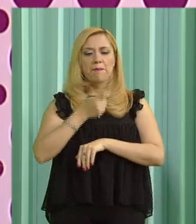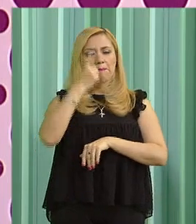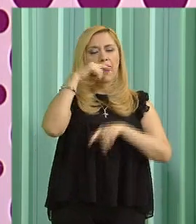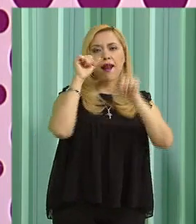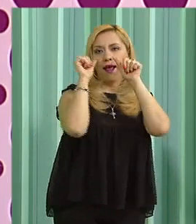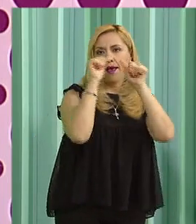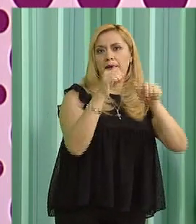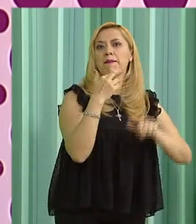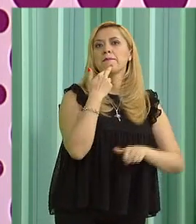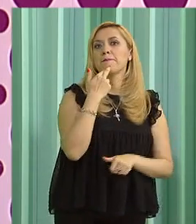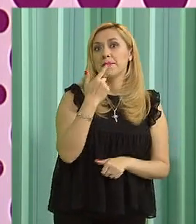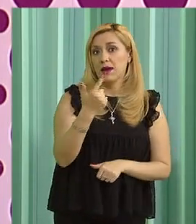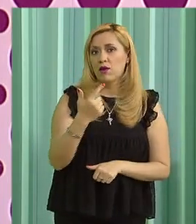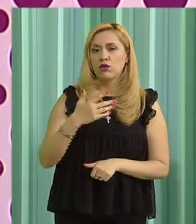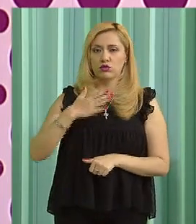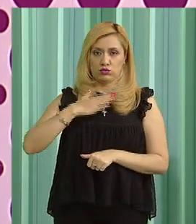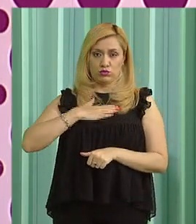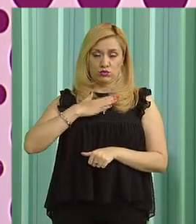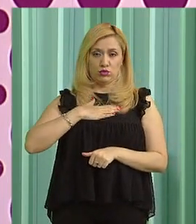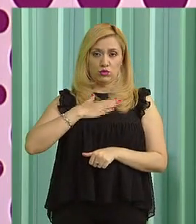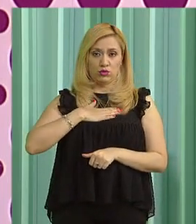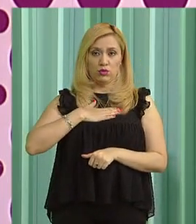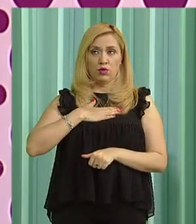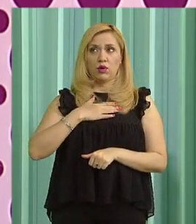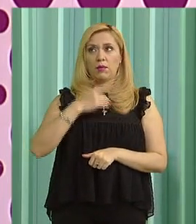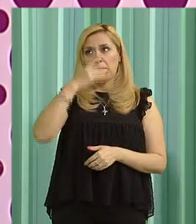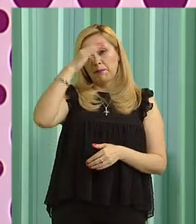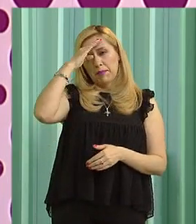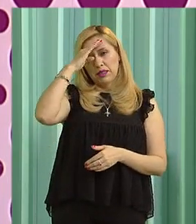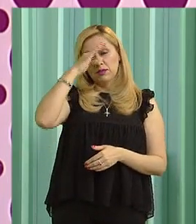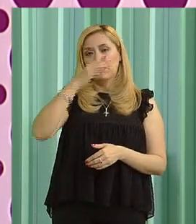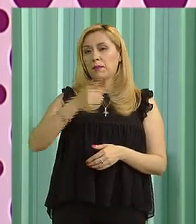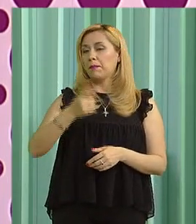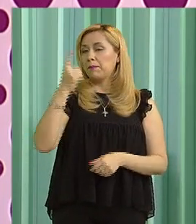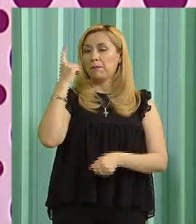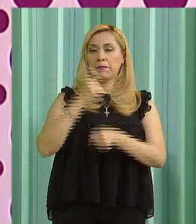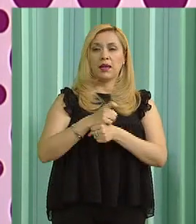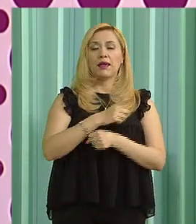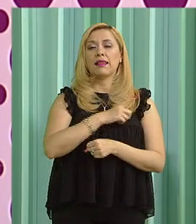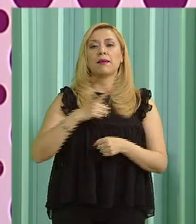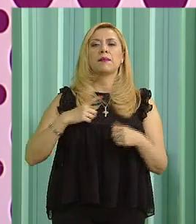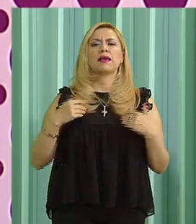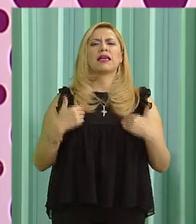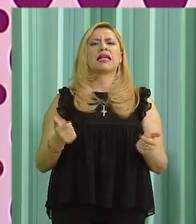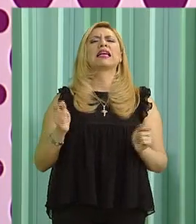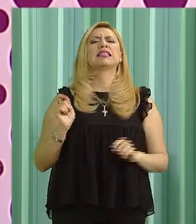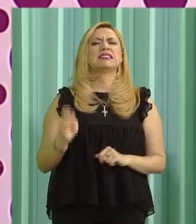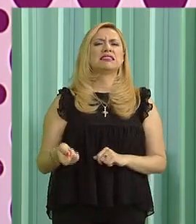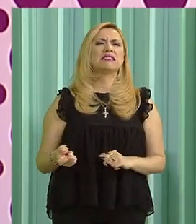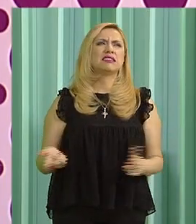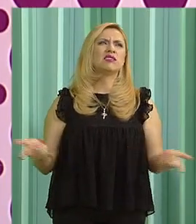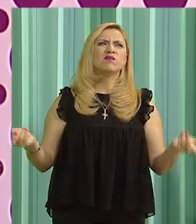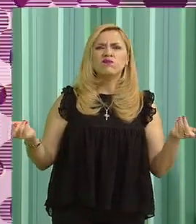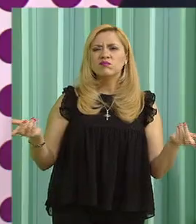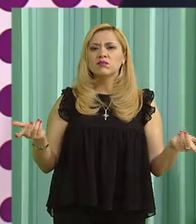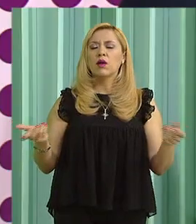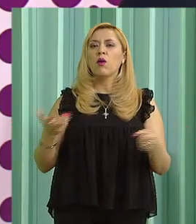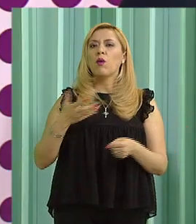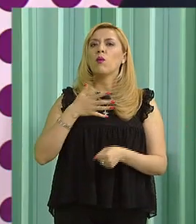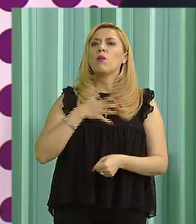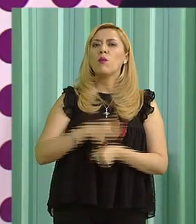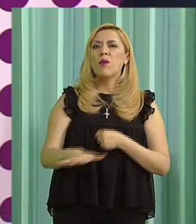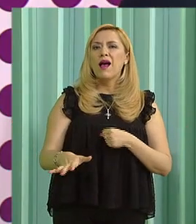Y yo creo que lo primero que tendríamos que entender es cuál es